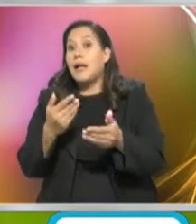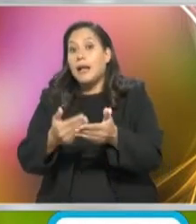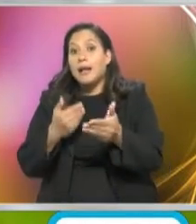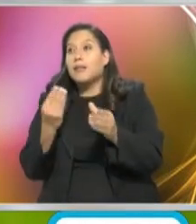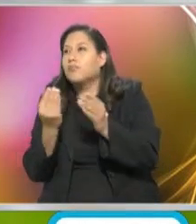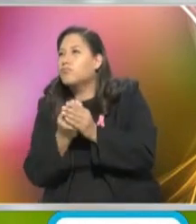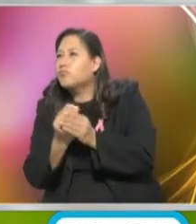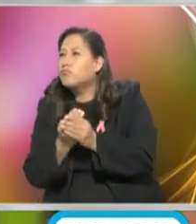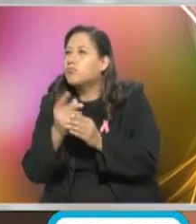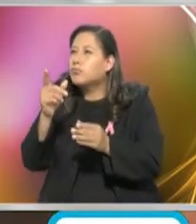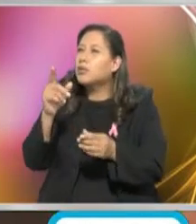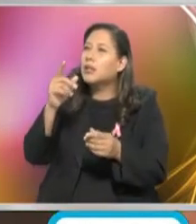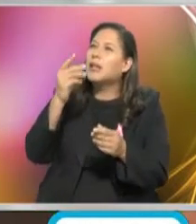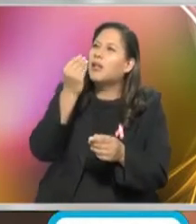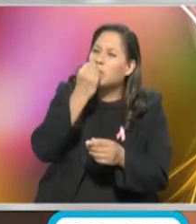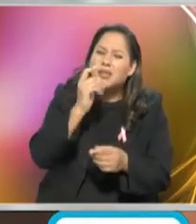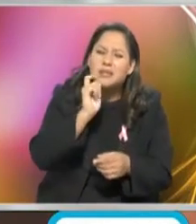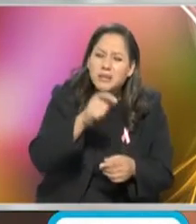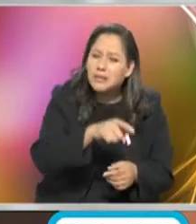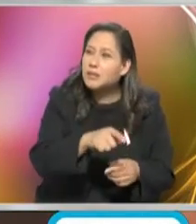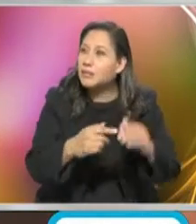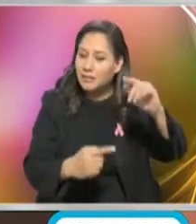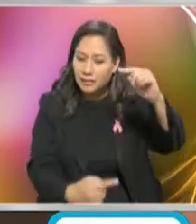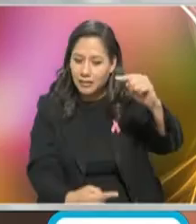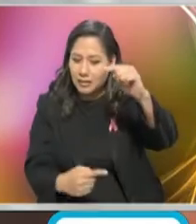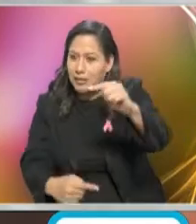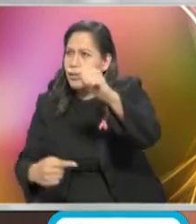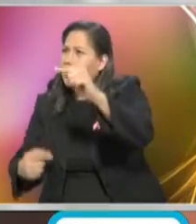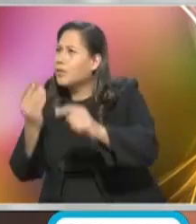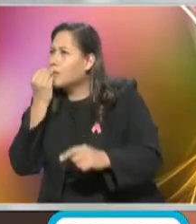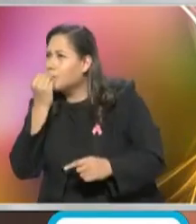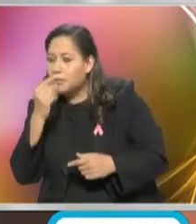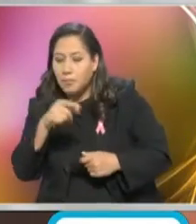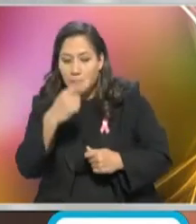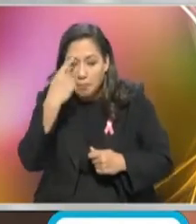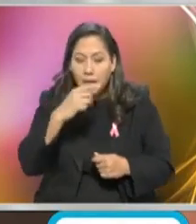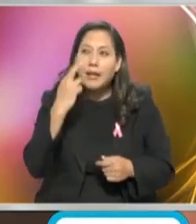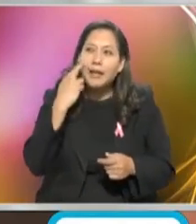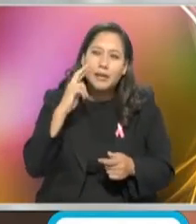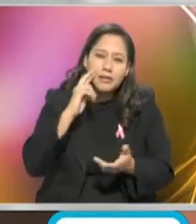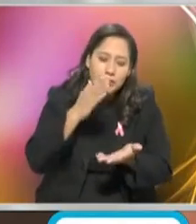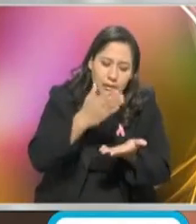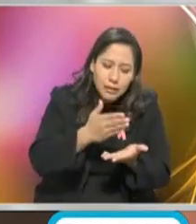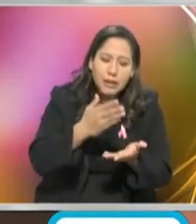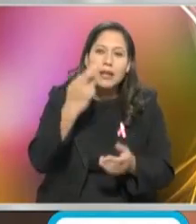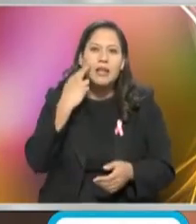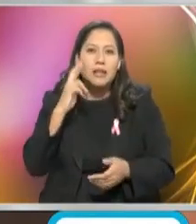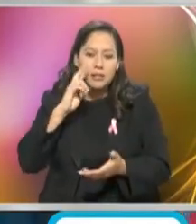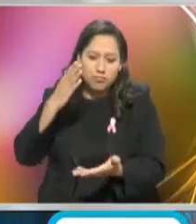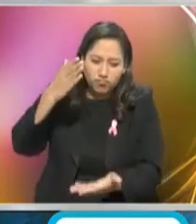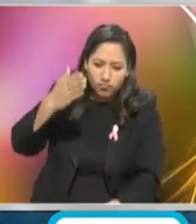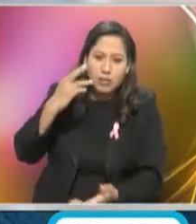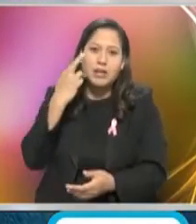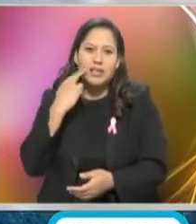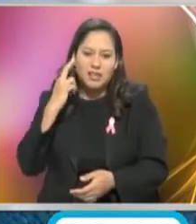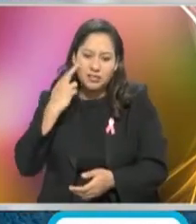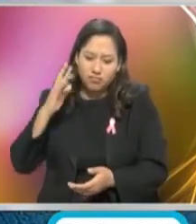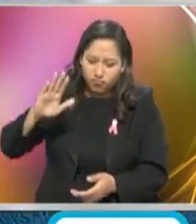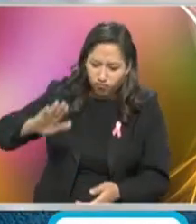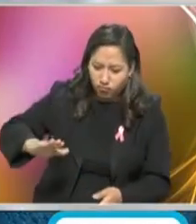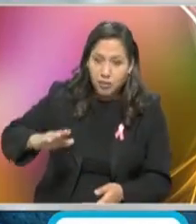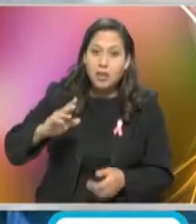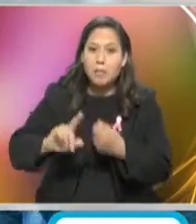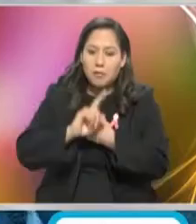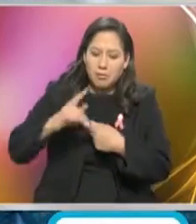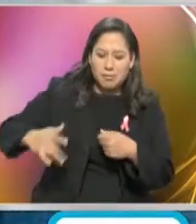un proveedor de alimento, Sí. de esos alimentos muy especializados que tienen para razas pequeñas, razas medianas, razas grandes, que tengan